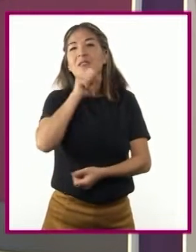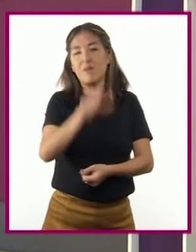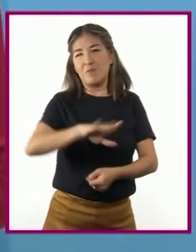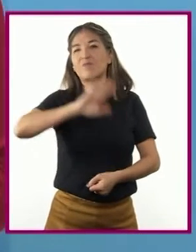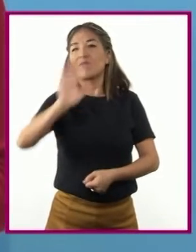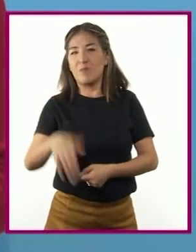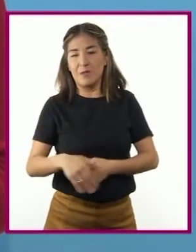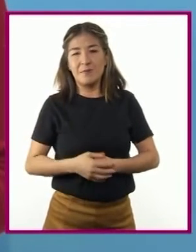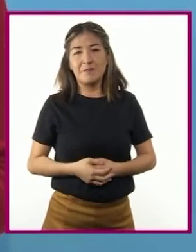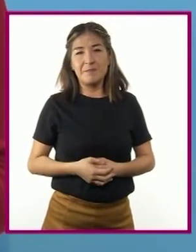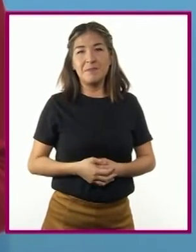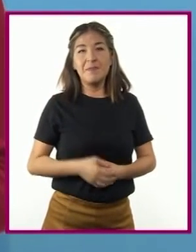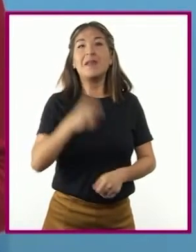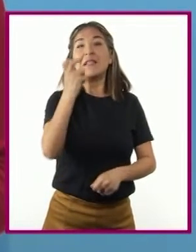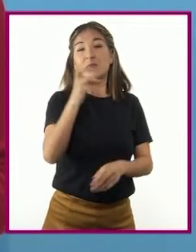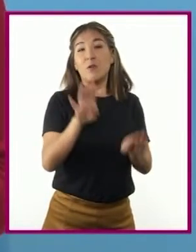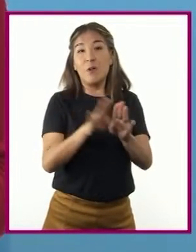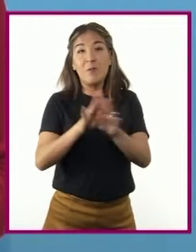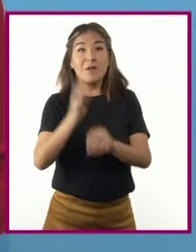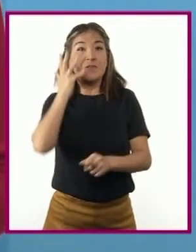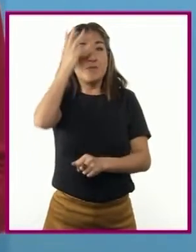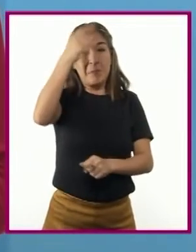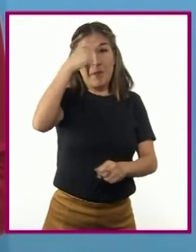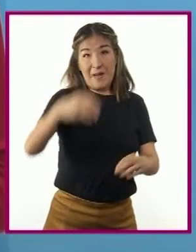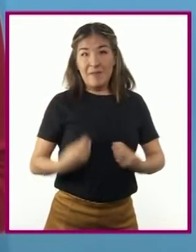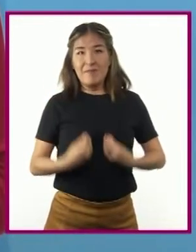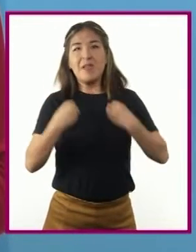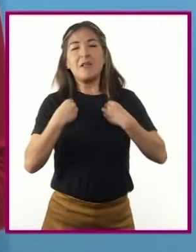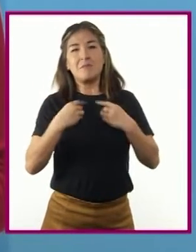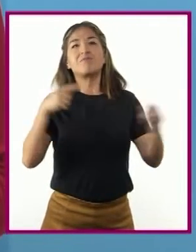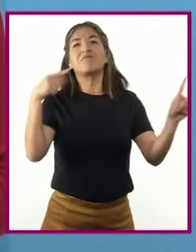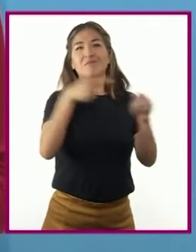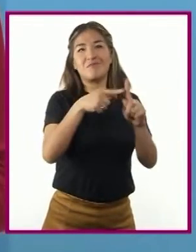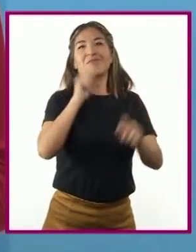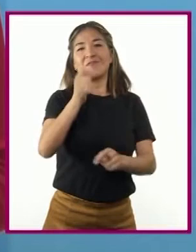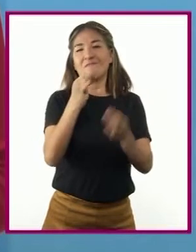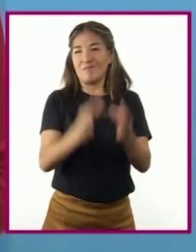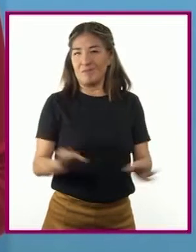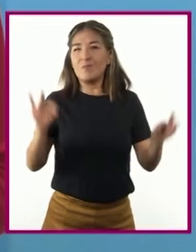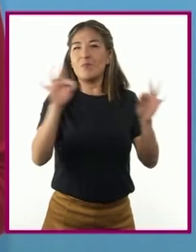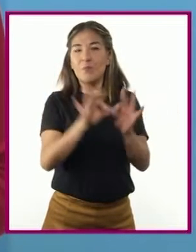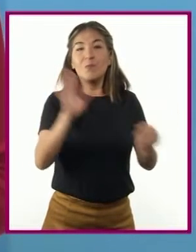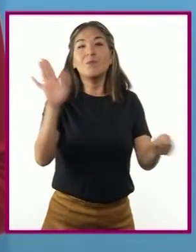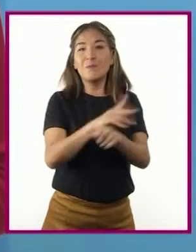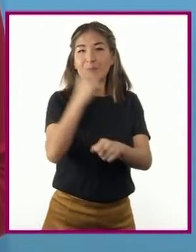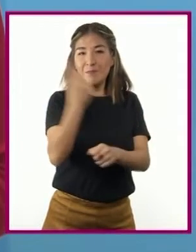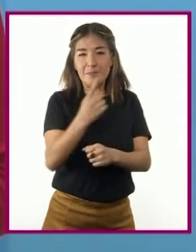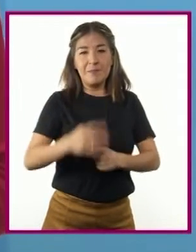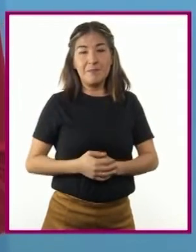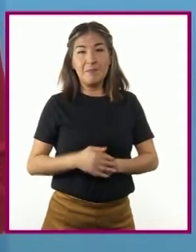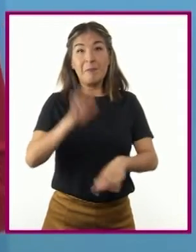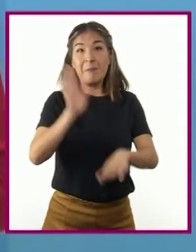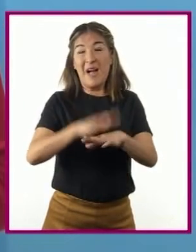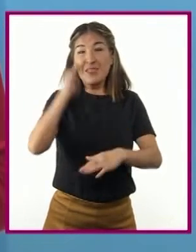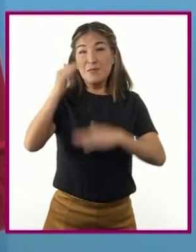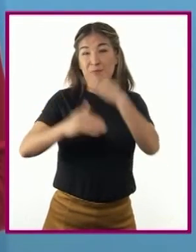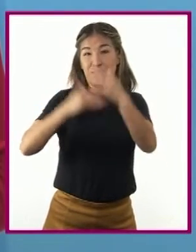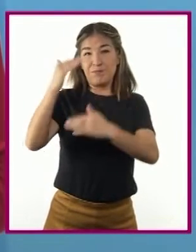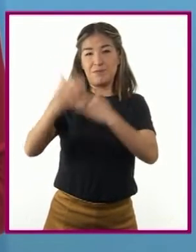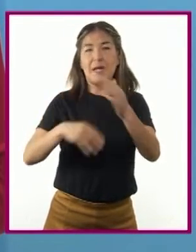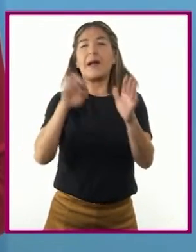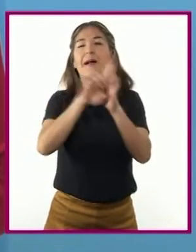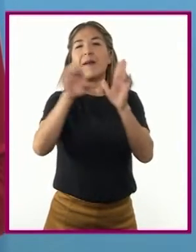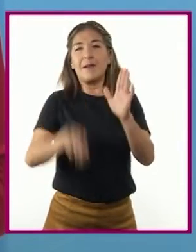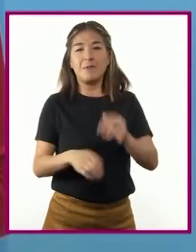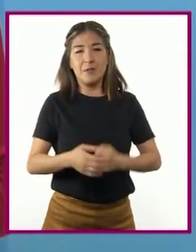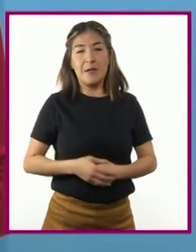mortalidad. La esperanza de vida también juega un papel muy importante, ya que ha aumentado, es decir,